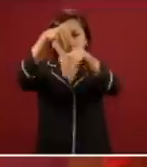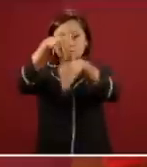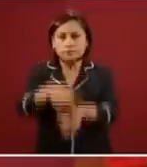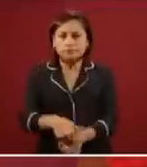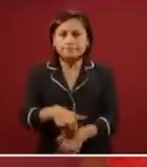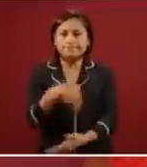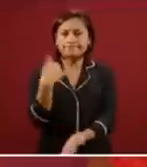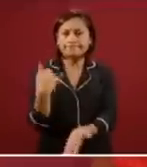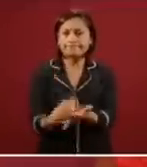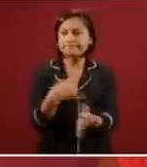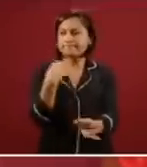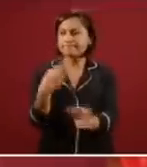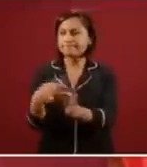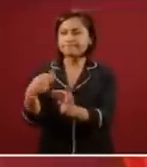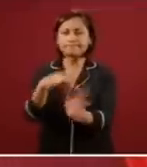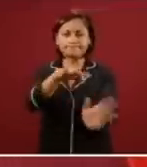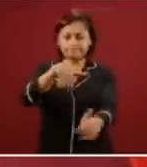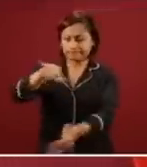corrupción,